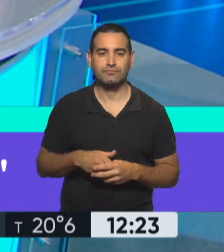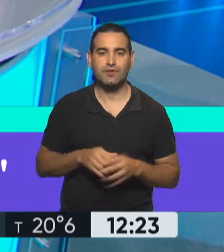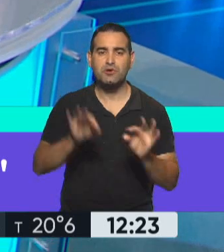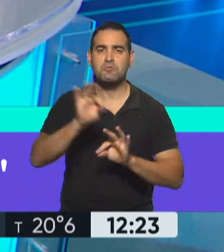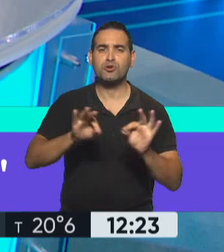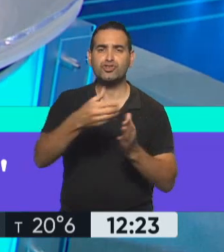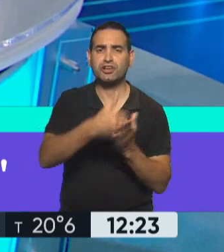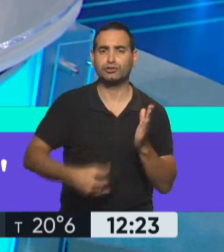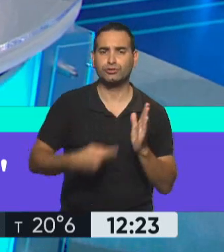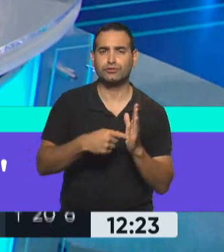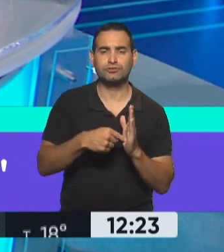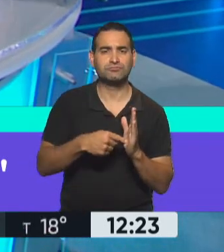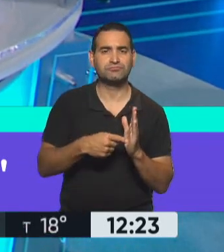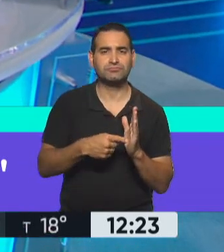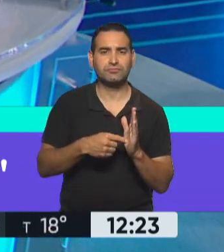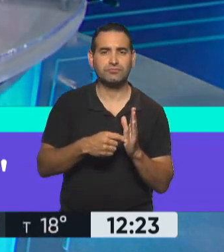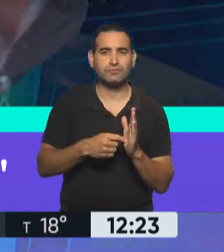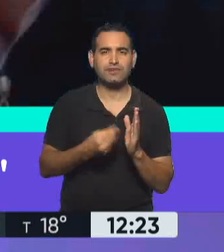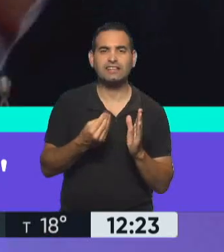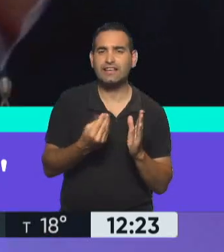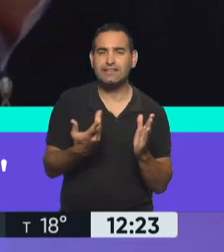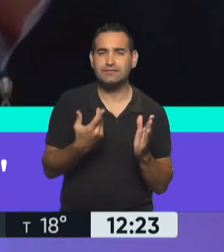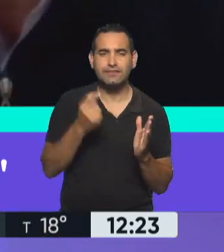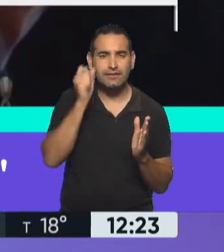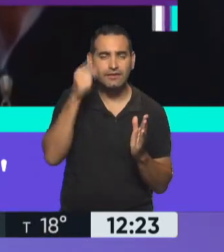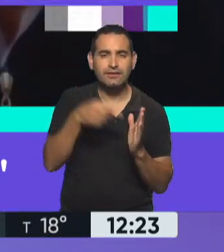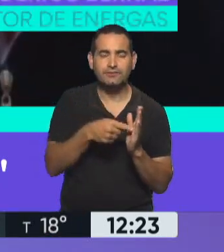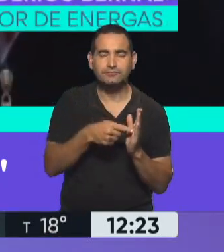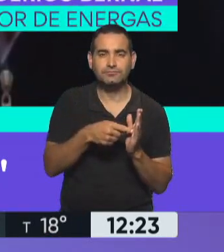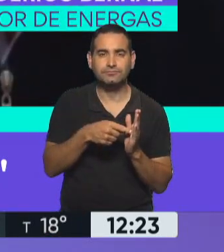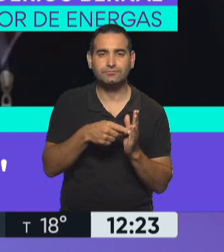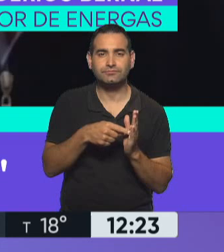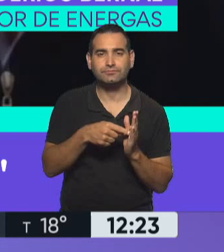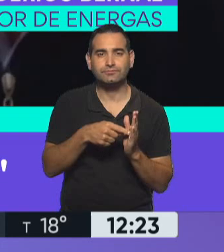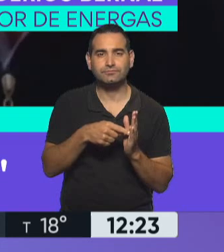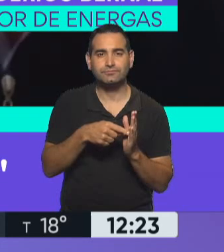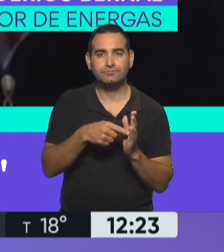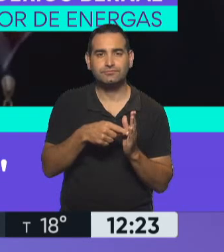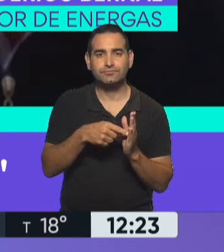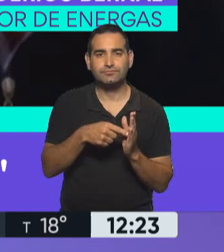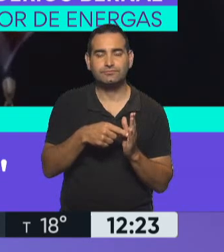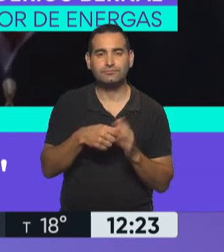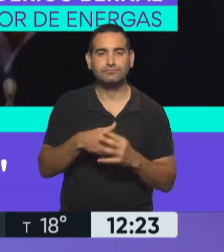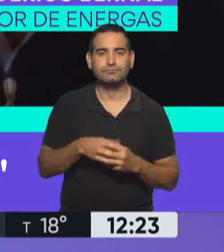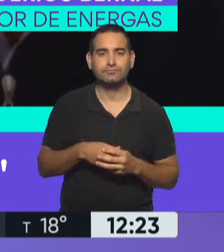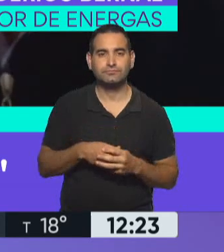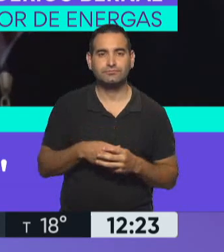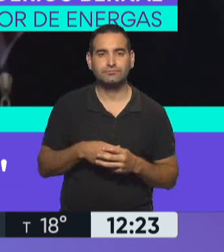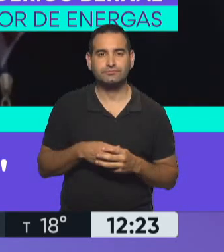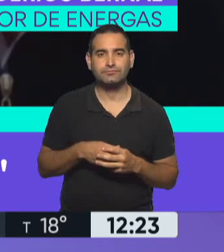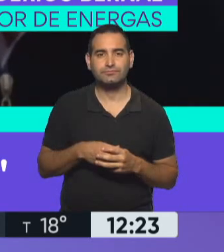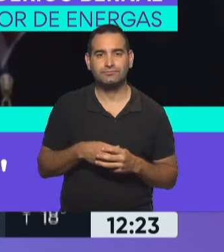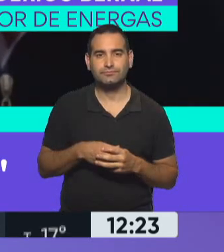este proyecto, lo que hace esta iniciativa, este proyecto de ley, a ver, acá fundamental